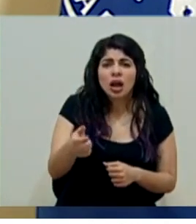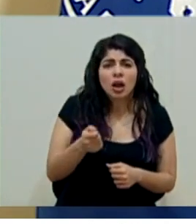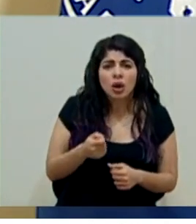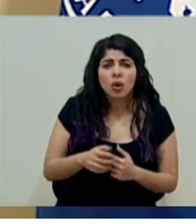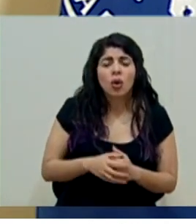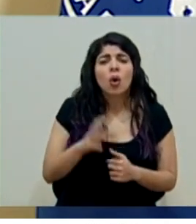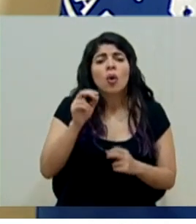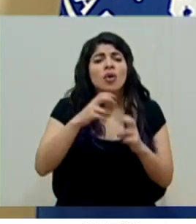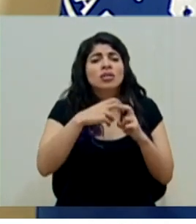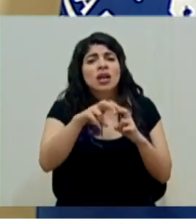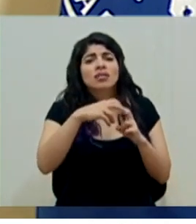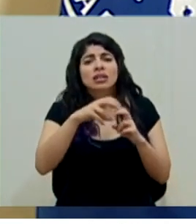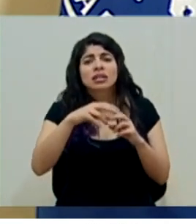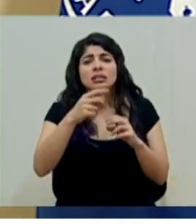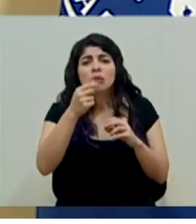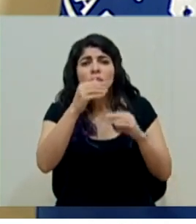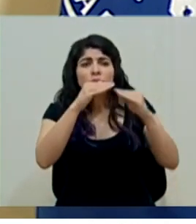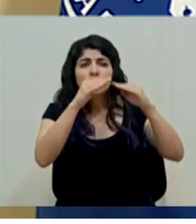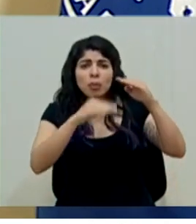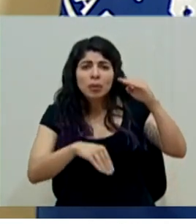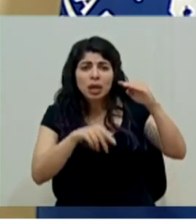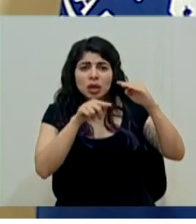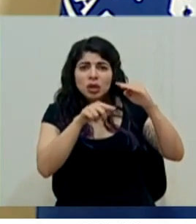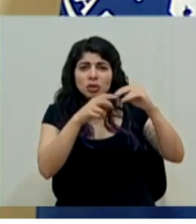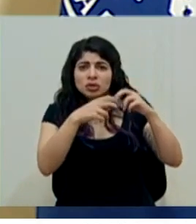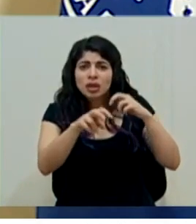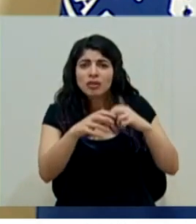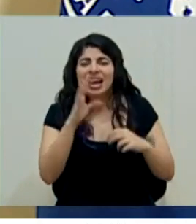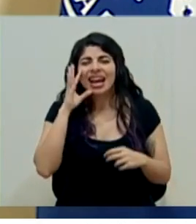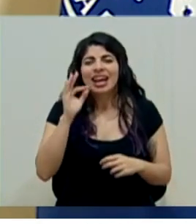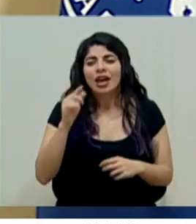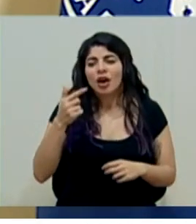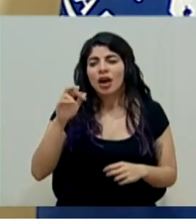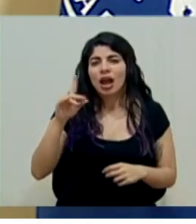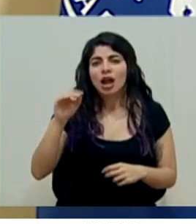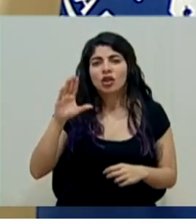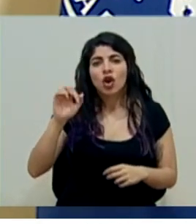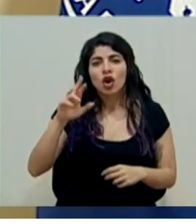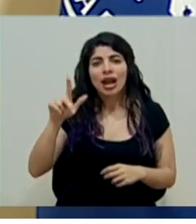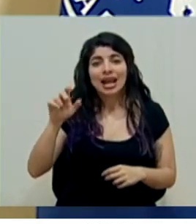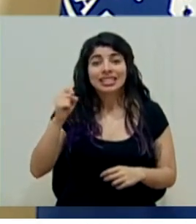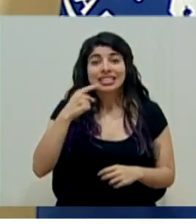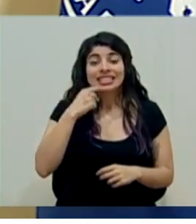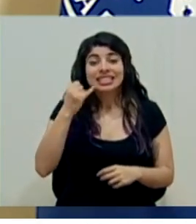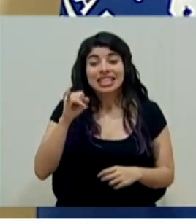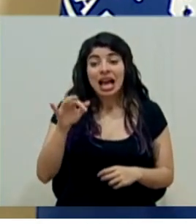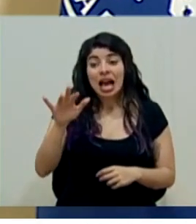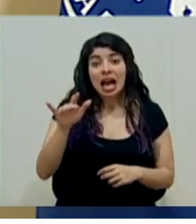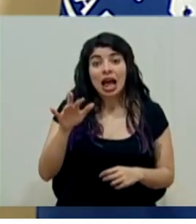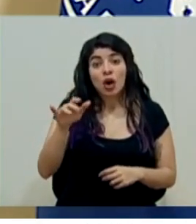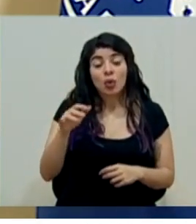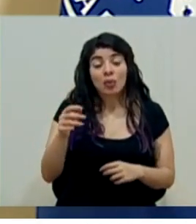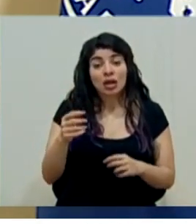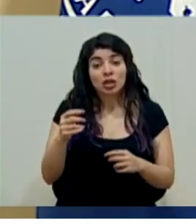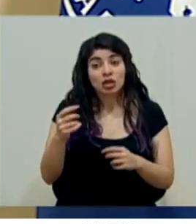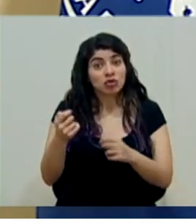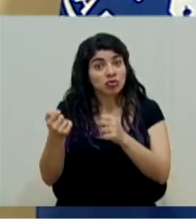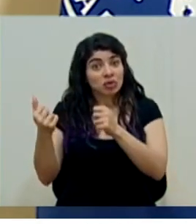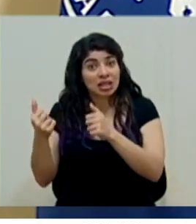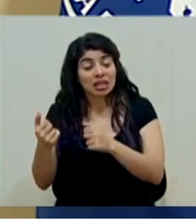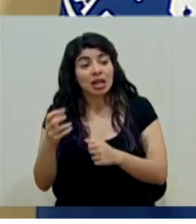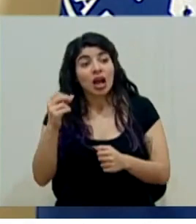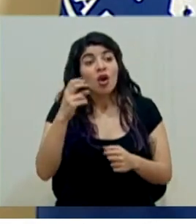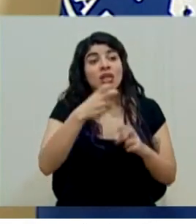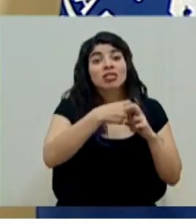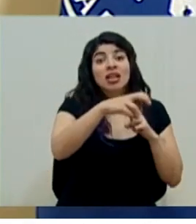las transferencias menores de ciertos montos para no afectar. Creo que don Gerardo Corrales dice que si se quitan los cajeros automáticos, si se quita algún